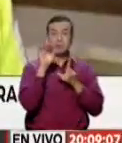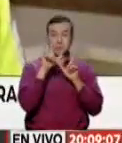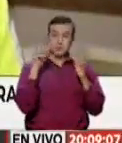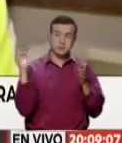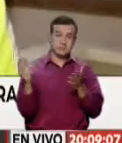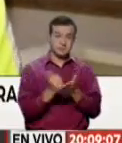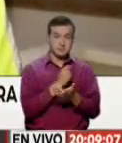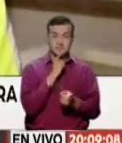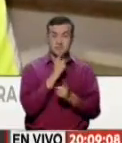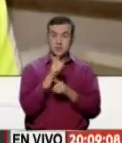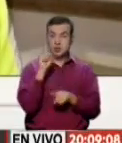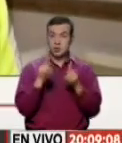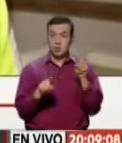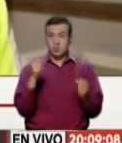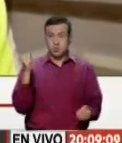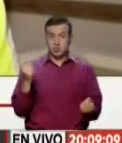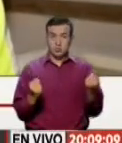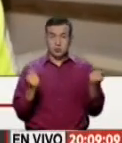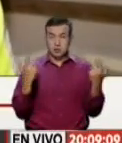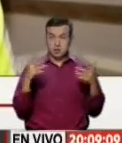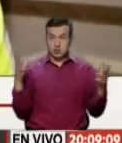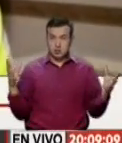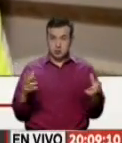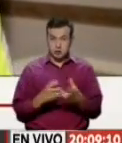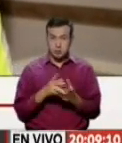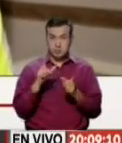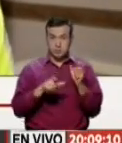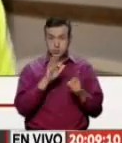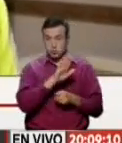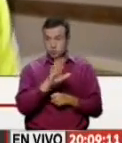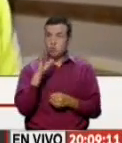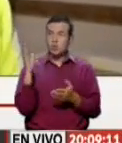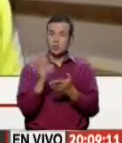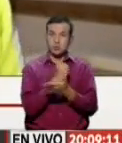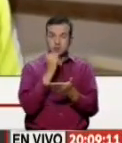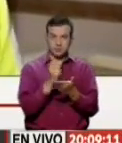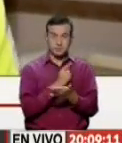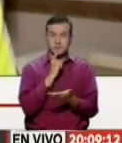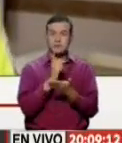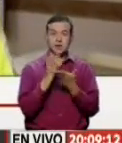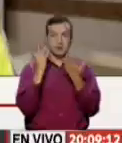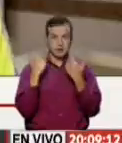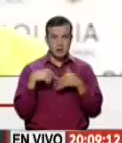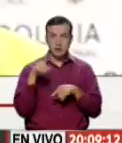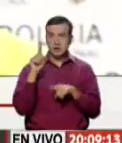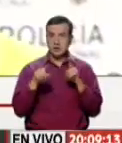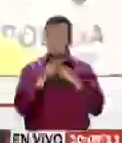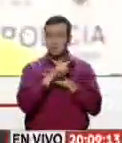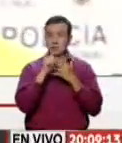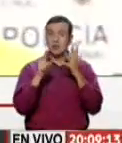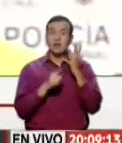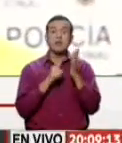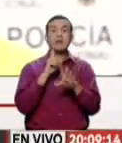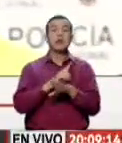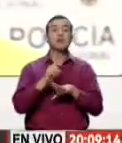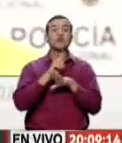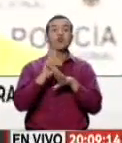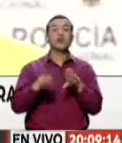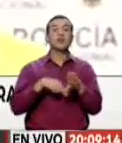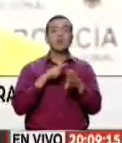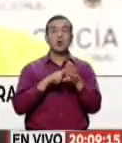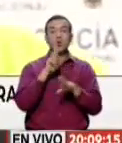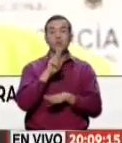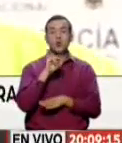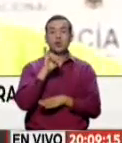Hay vehículos que están retenidos, personas que están detenidas, se hicieron allanamientos. El director nacional de la